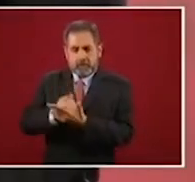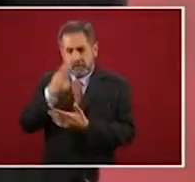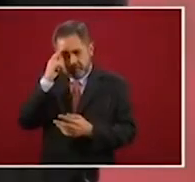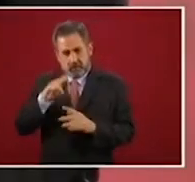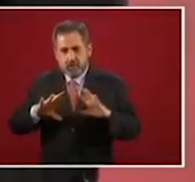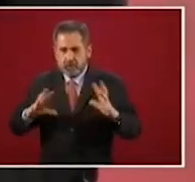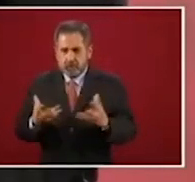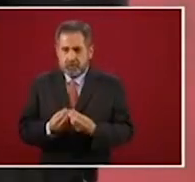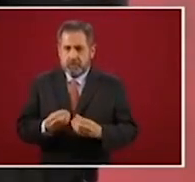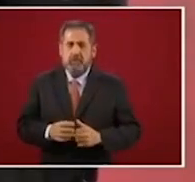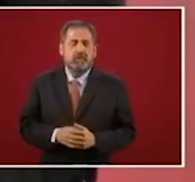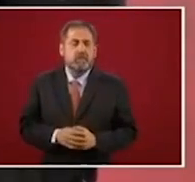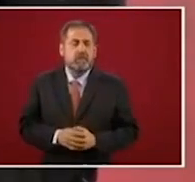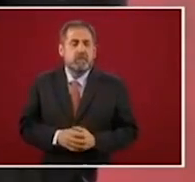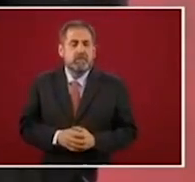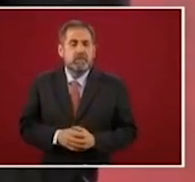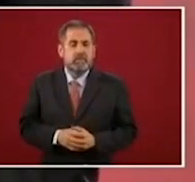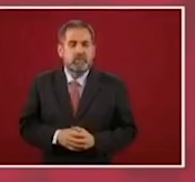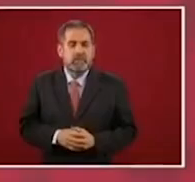México.